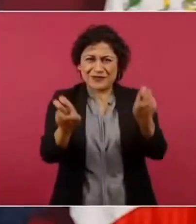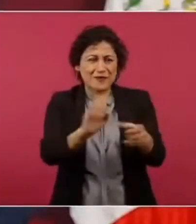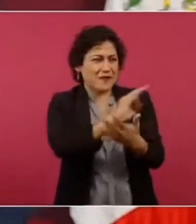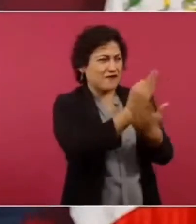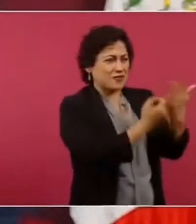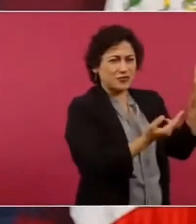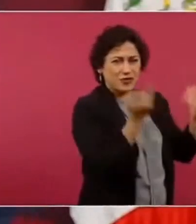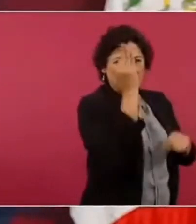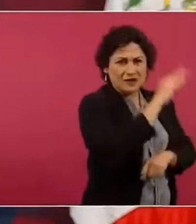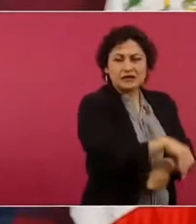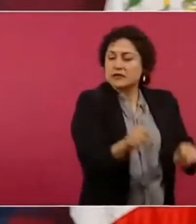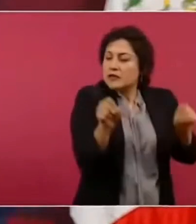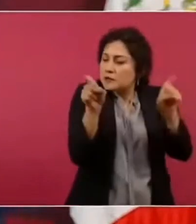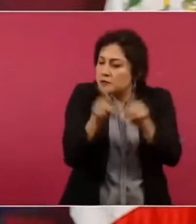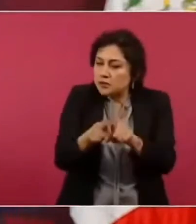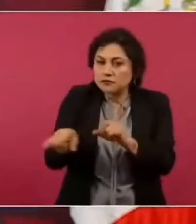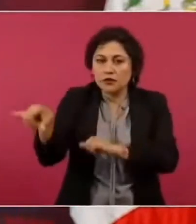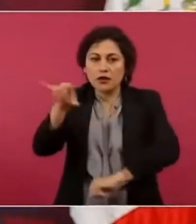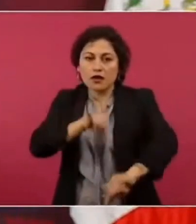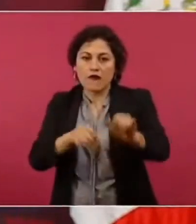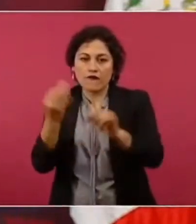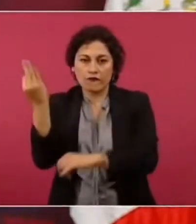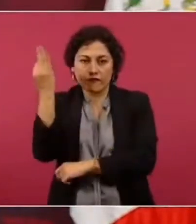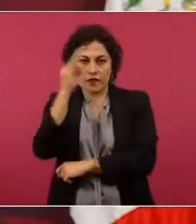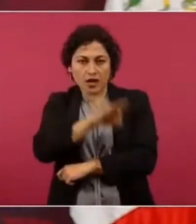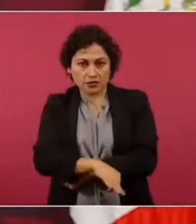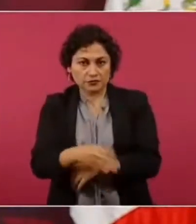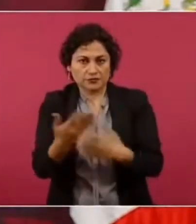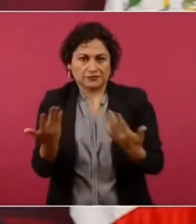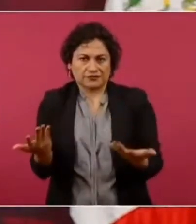realmente era para distribuir